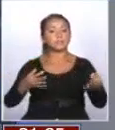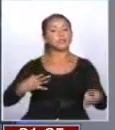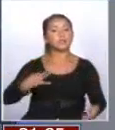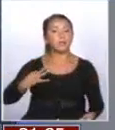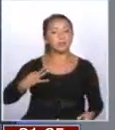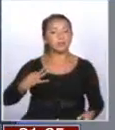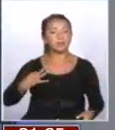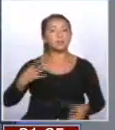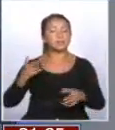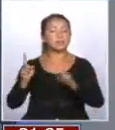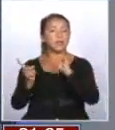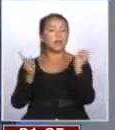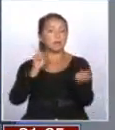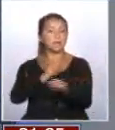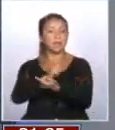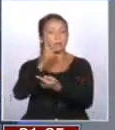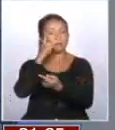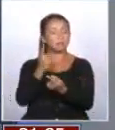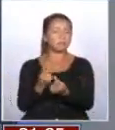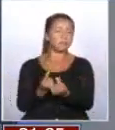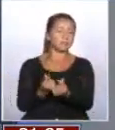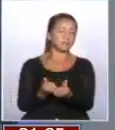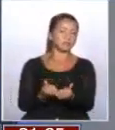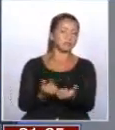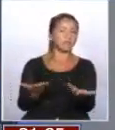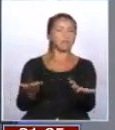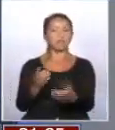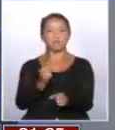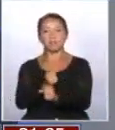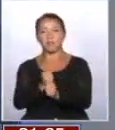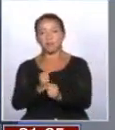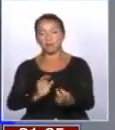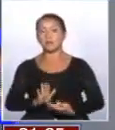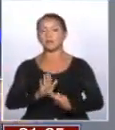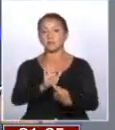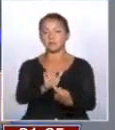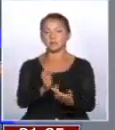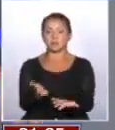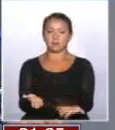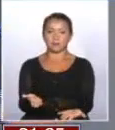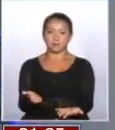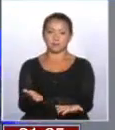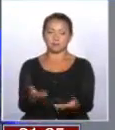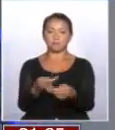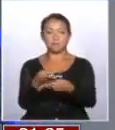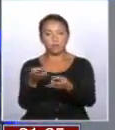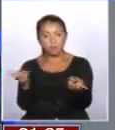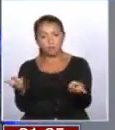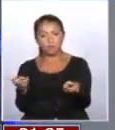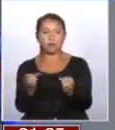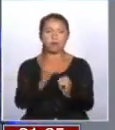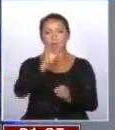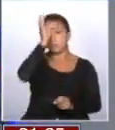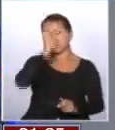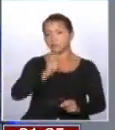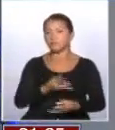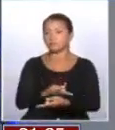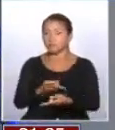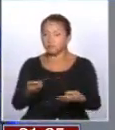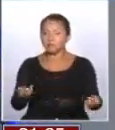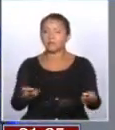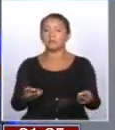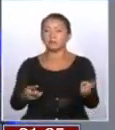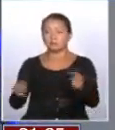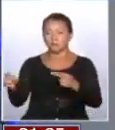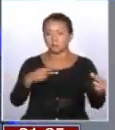ha cambiado la percepción respecto de cómo debe hacer el trabajo un representante público, un funcionario público, y eso nos parece que